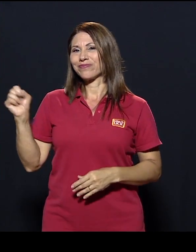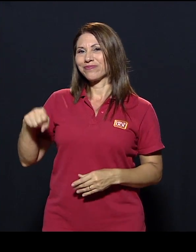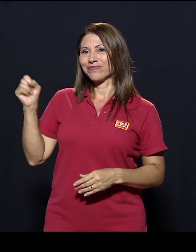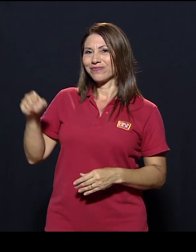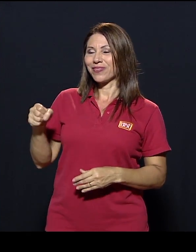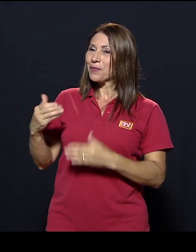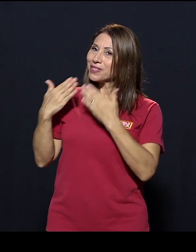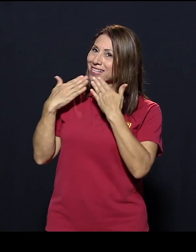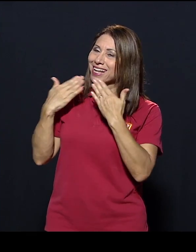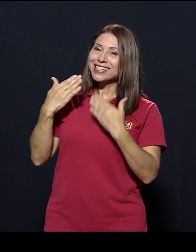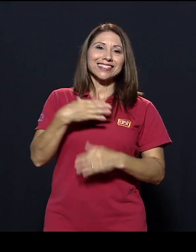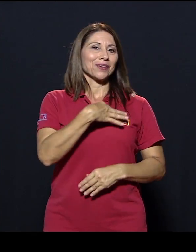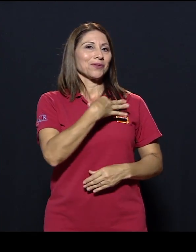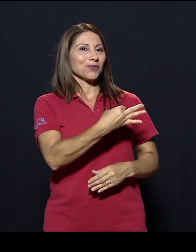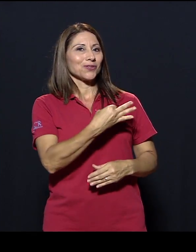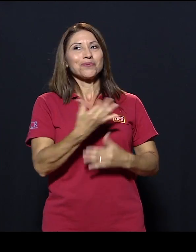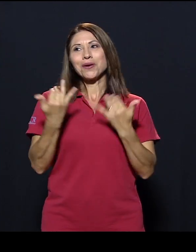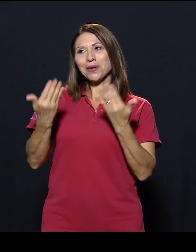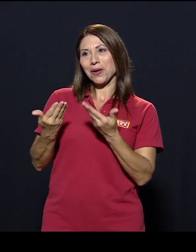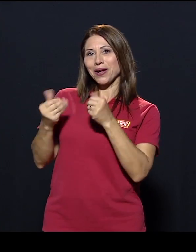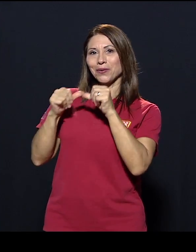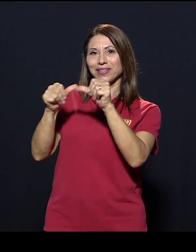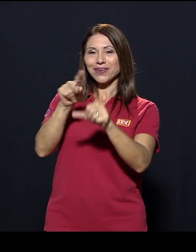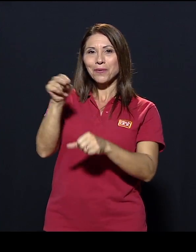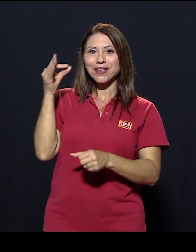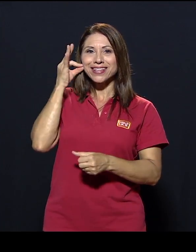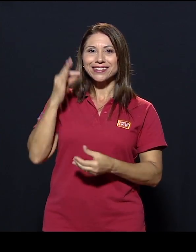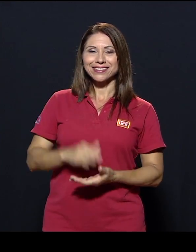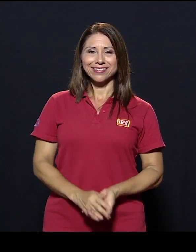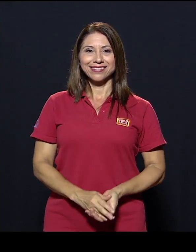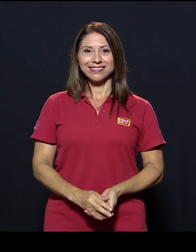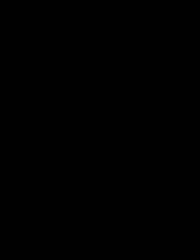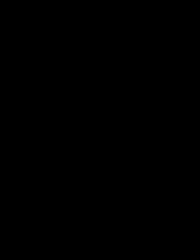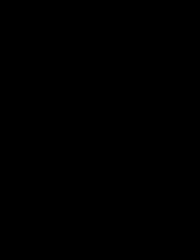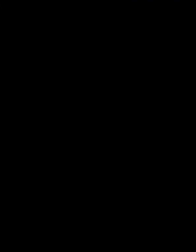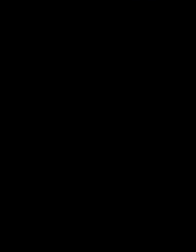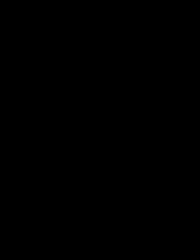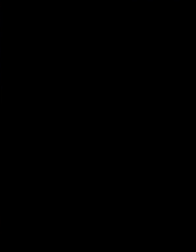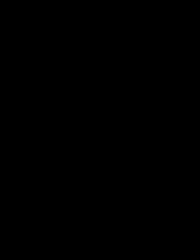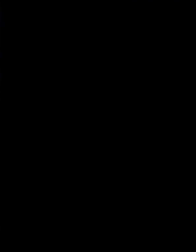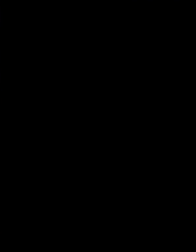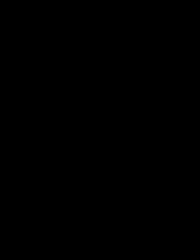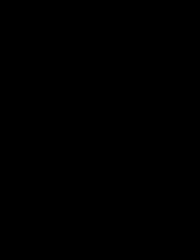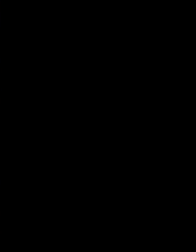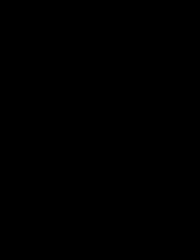Claro que sí. Bueno, muchísimas gracias de verdad por estar aquí, y les doy el paso otra vez a las compañeras.